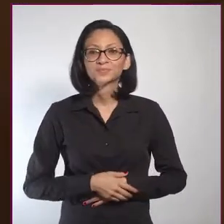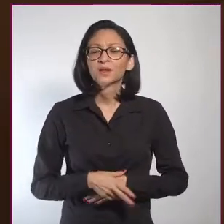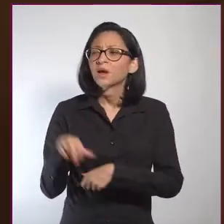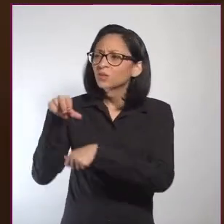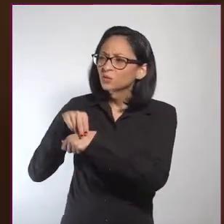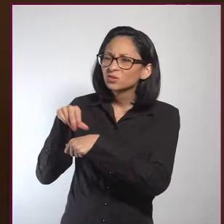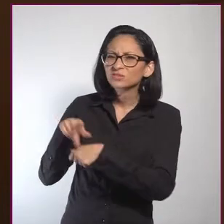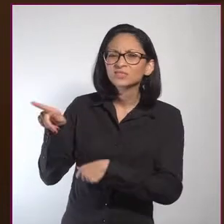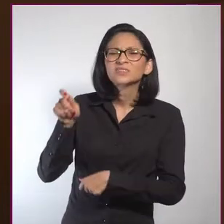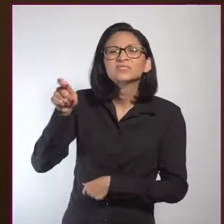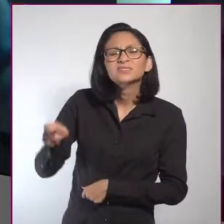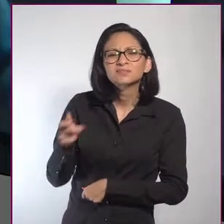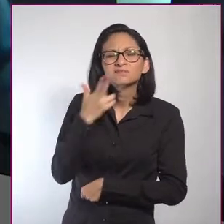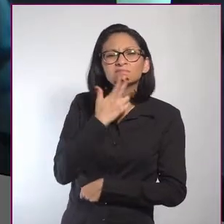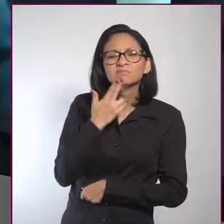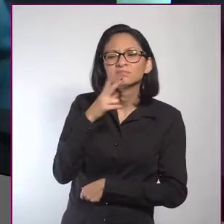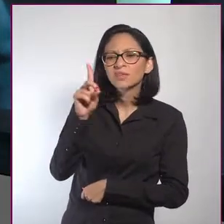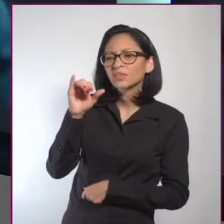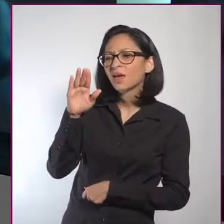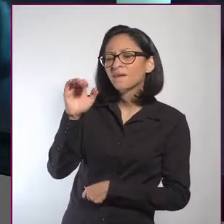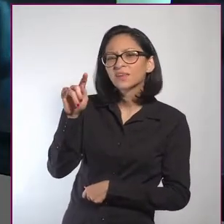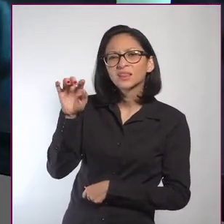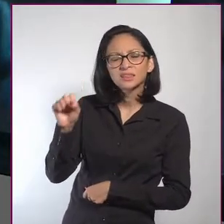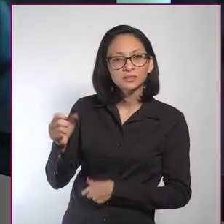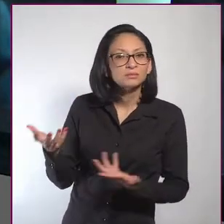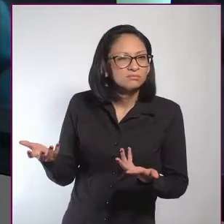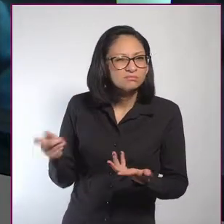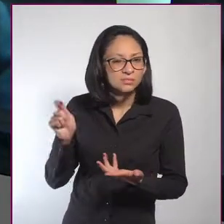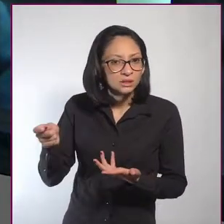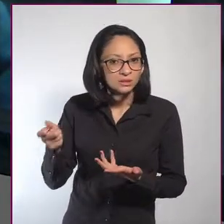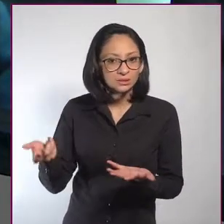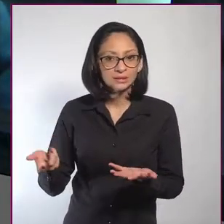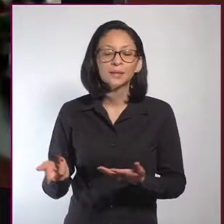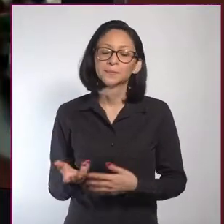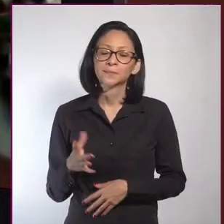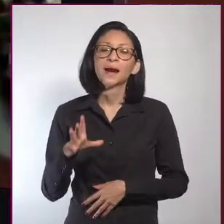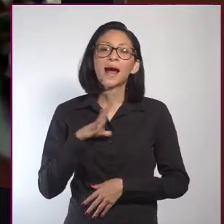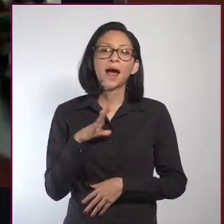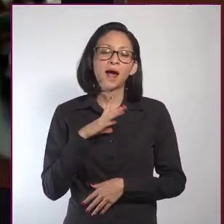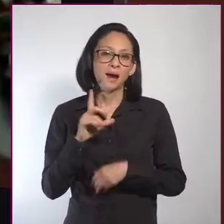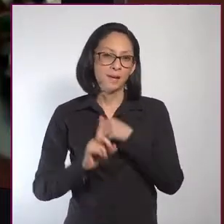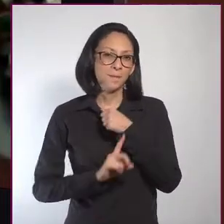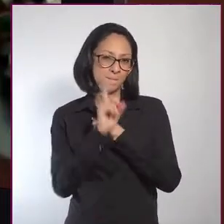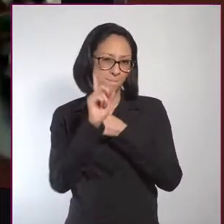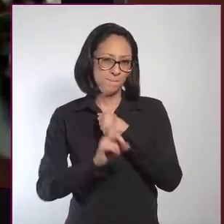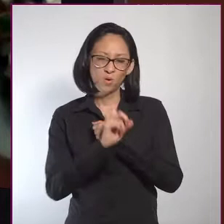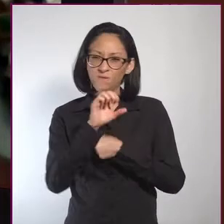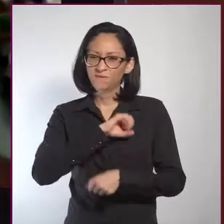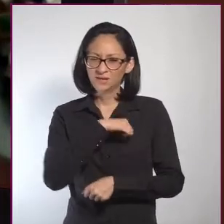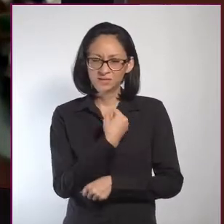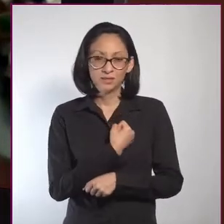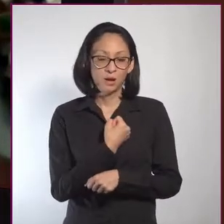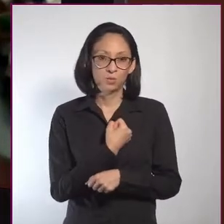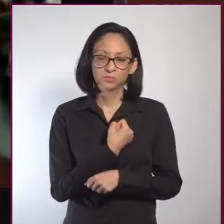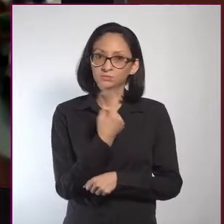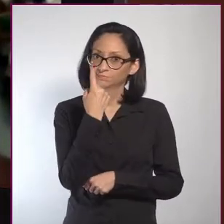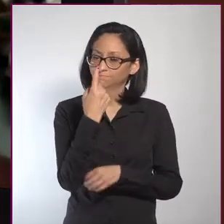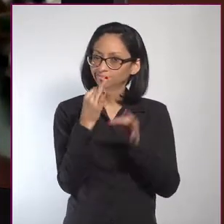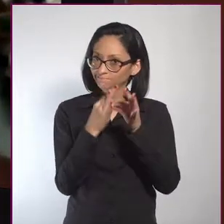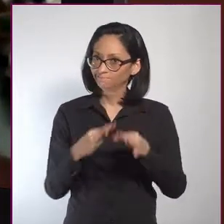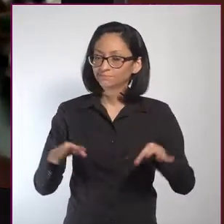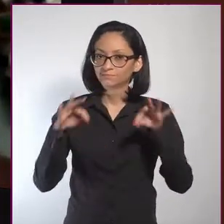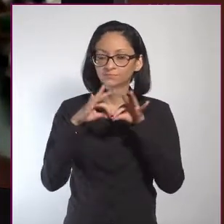¿qué es la diabetes? La diabetes es uno de los principales problemas de salud en nuestro país.